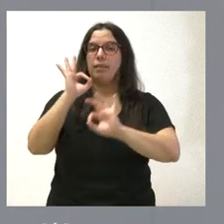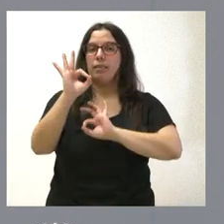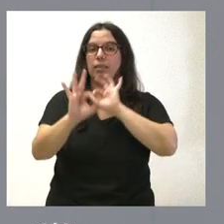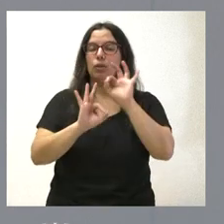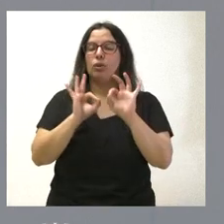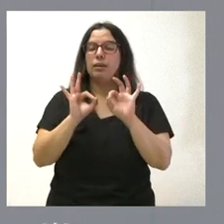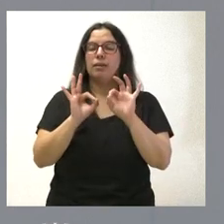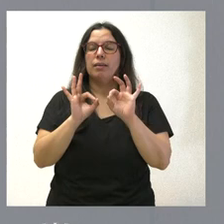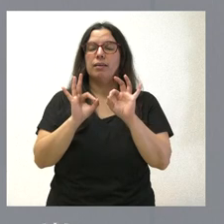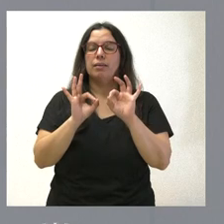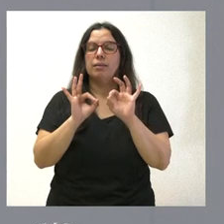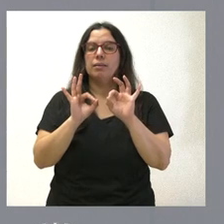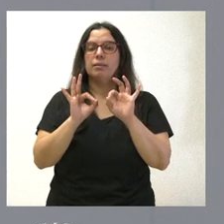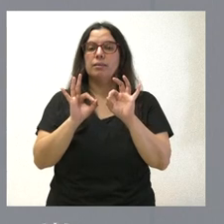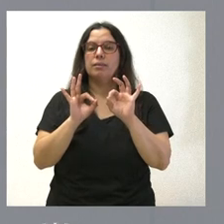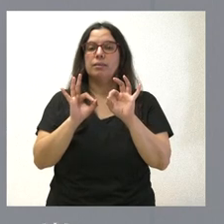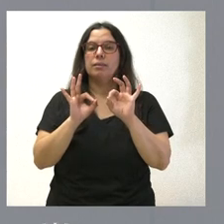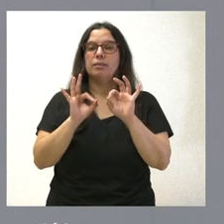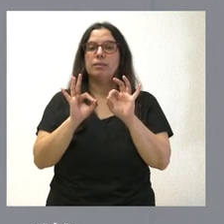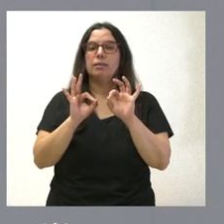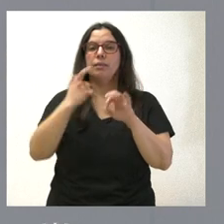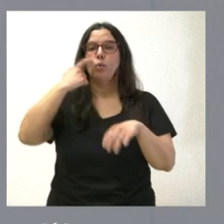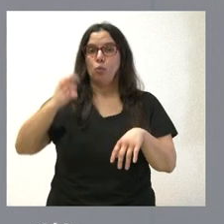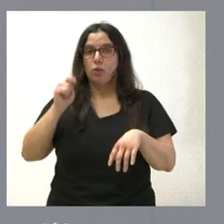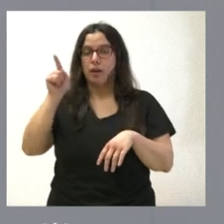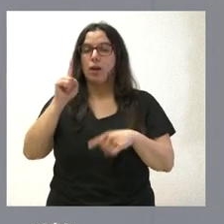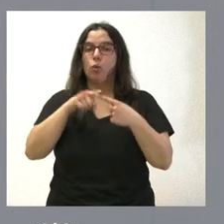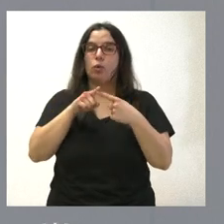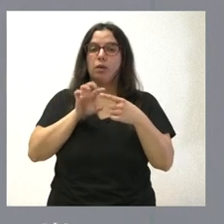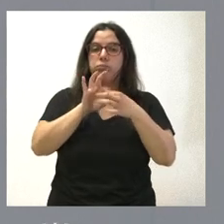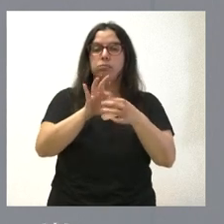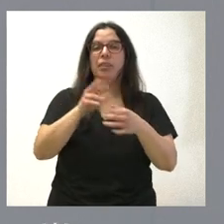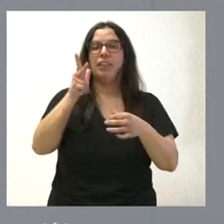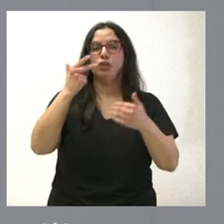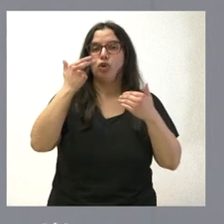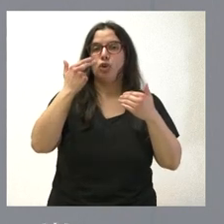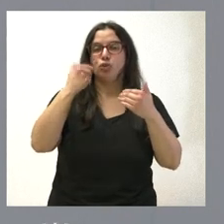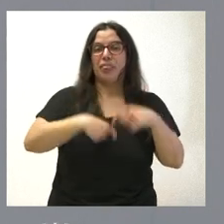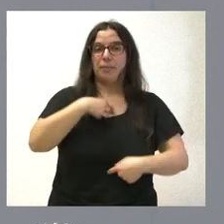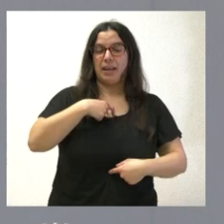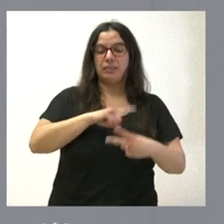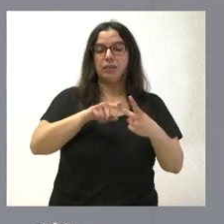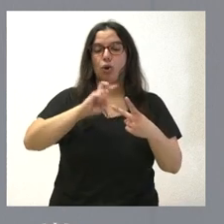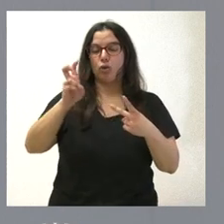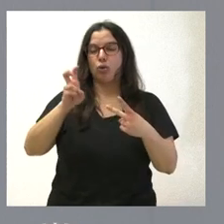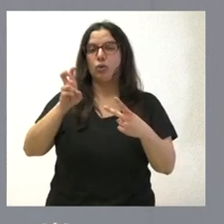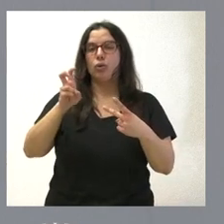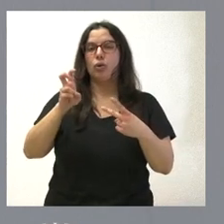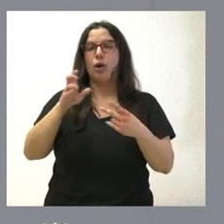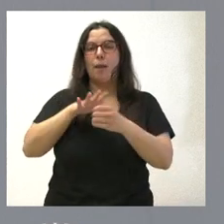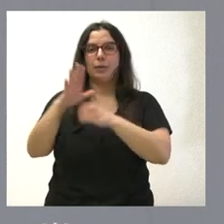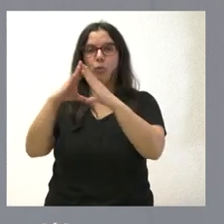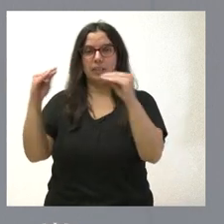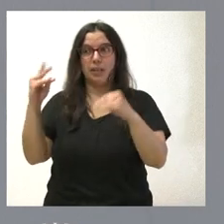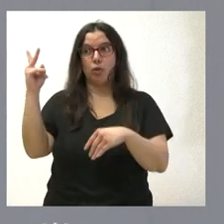con la presencia en Hungría una vinculada al ámbito de los Derechos civiles y otra que es en el mundo universitario